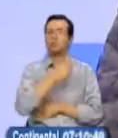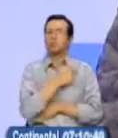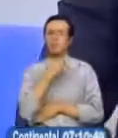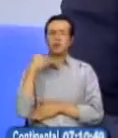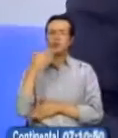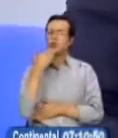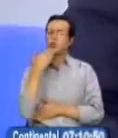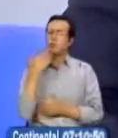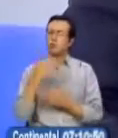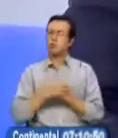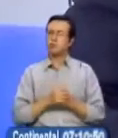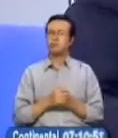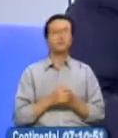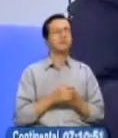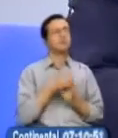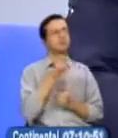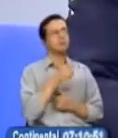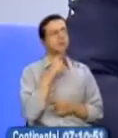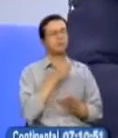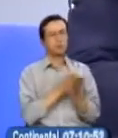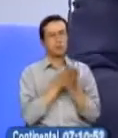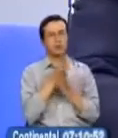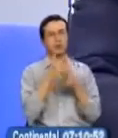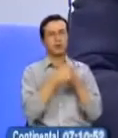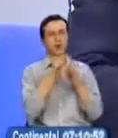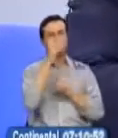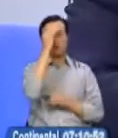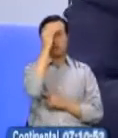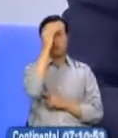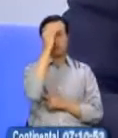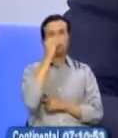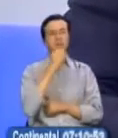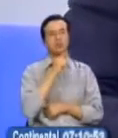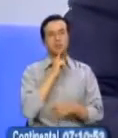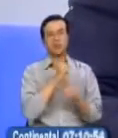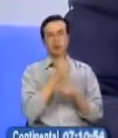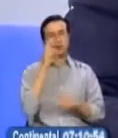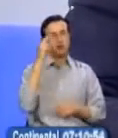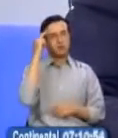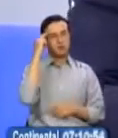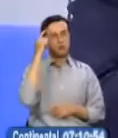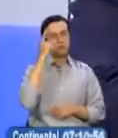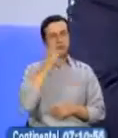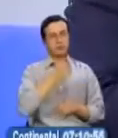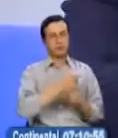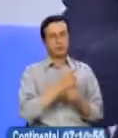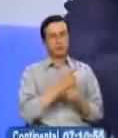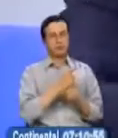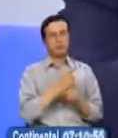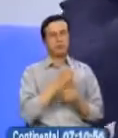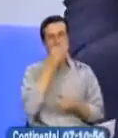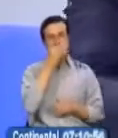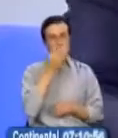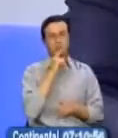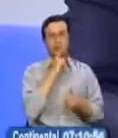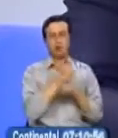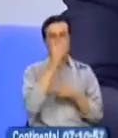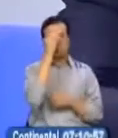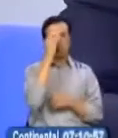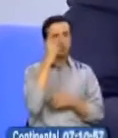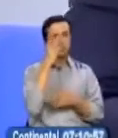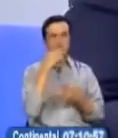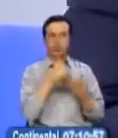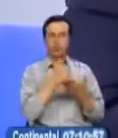Ahora, Simón Bolívar decía el camino hacia la libertad es la educación, y tiene mucha razón, no digo tenía, tiene, porque sigue